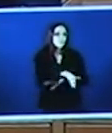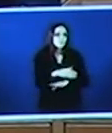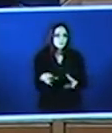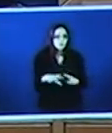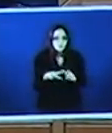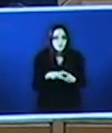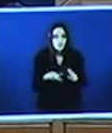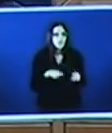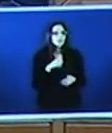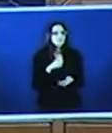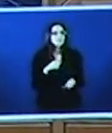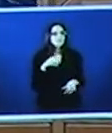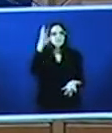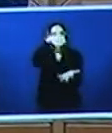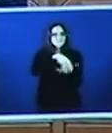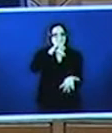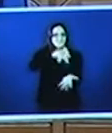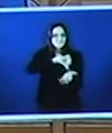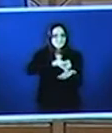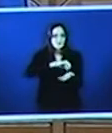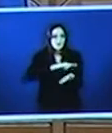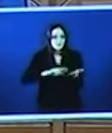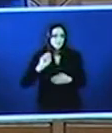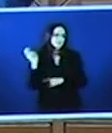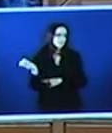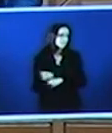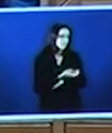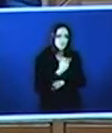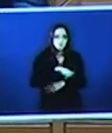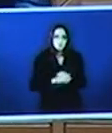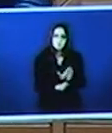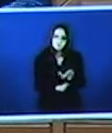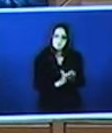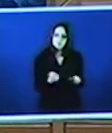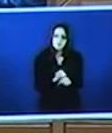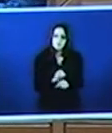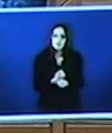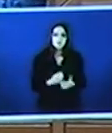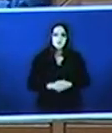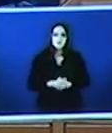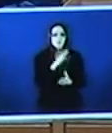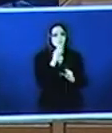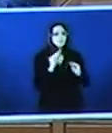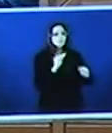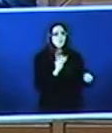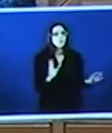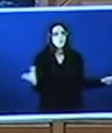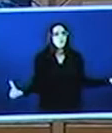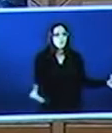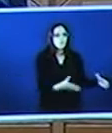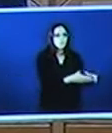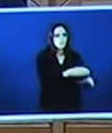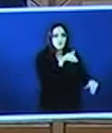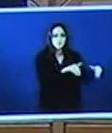sede social en Galicia. Señoría, vostedes formaban parte de unha coalición electoral que gobernaba en